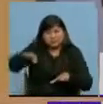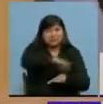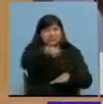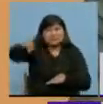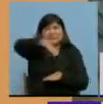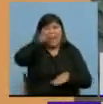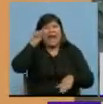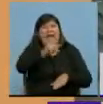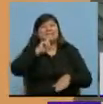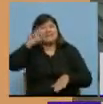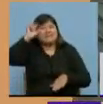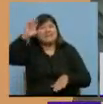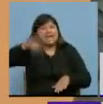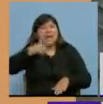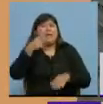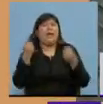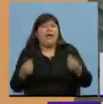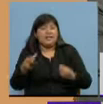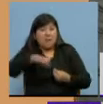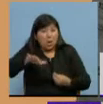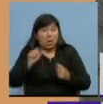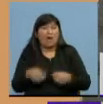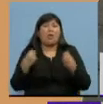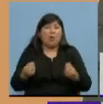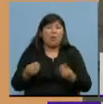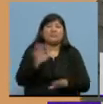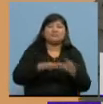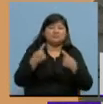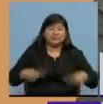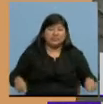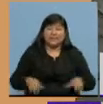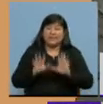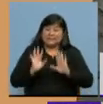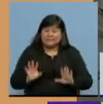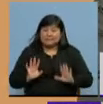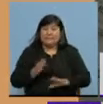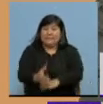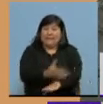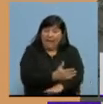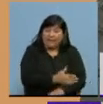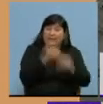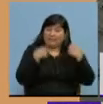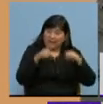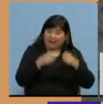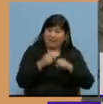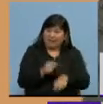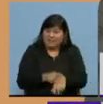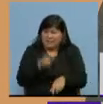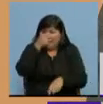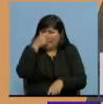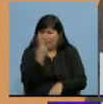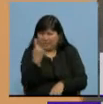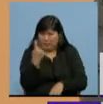que tenemos que lograr un auto, va a haber poca actividad previa a la carrera. Uh-huh. Solo tenemos un entrenamiento de 20 minutos, entonces en